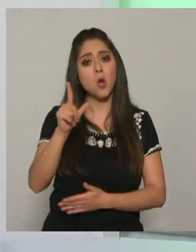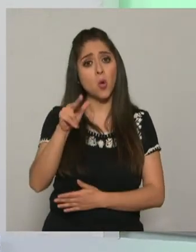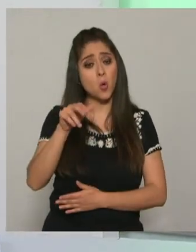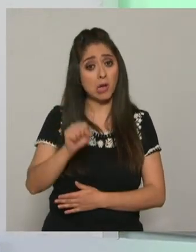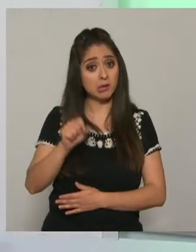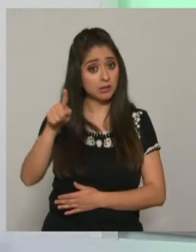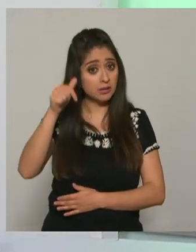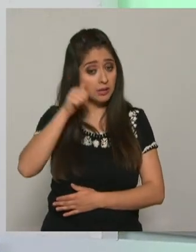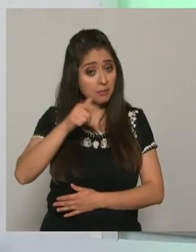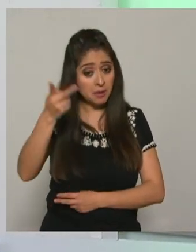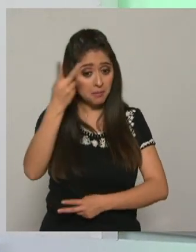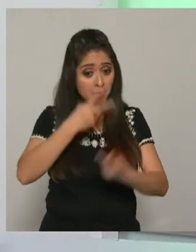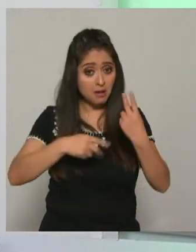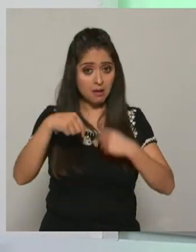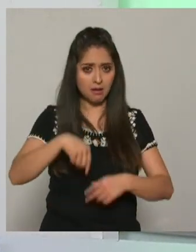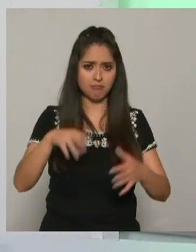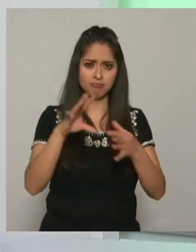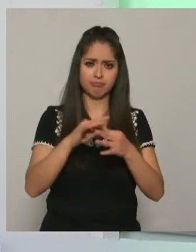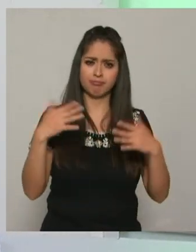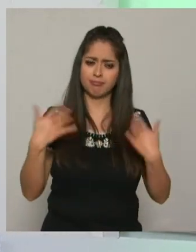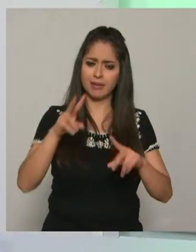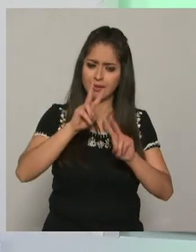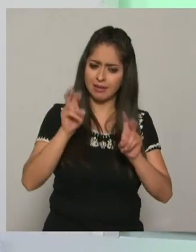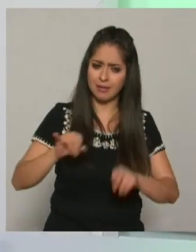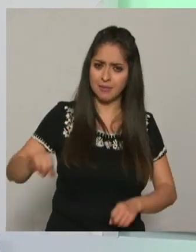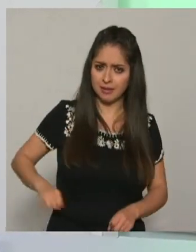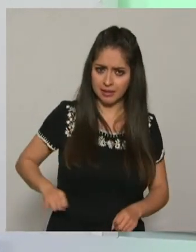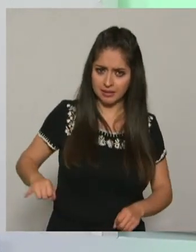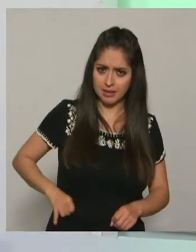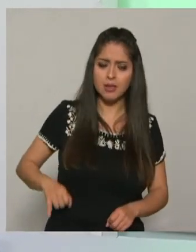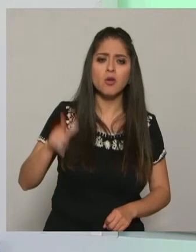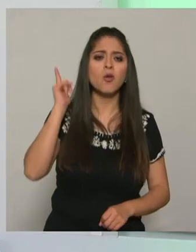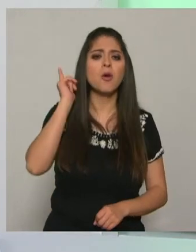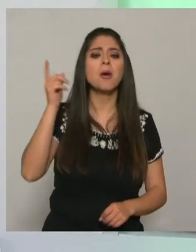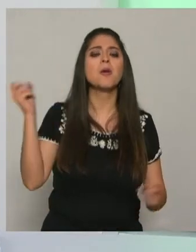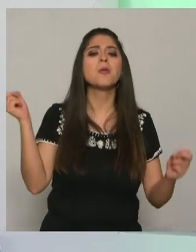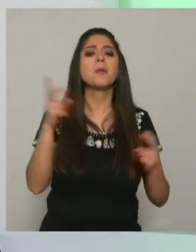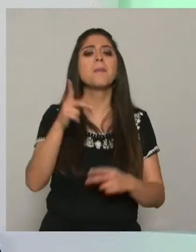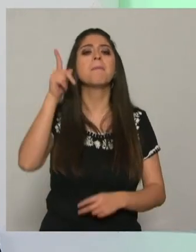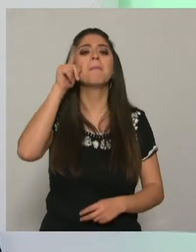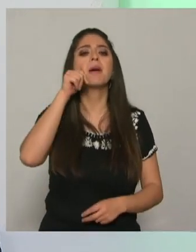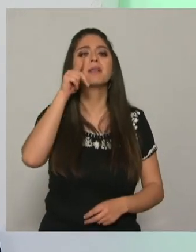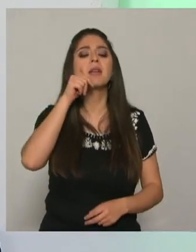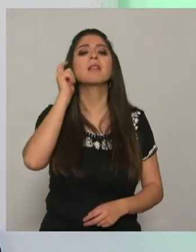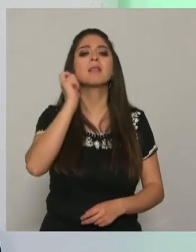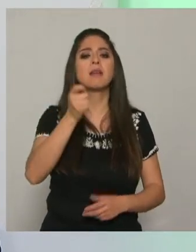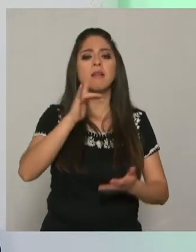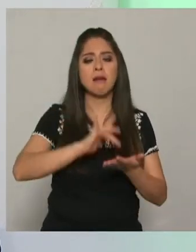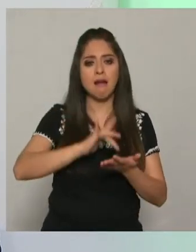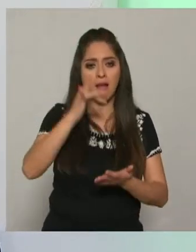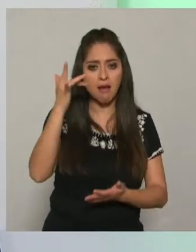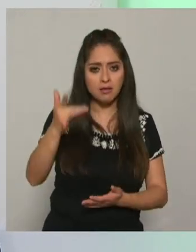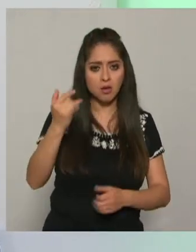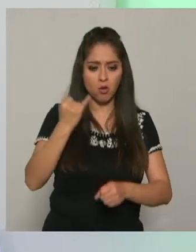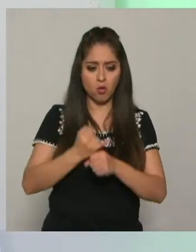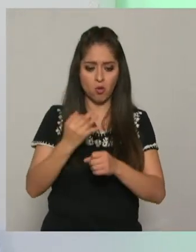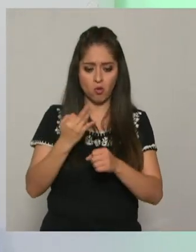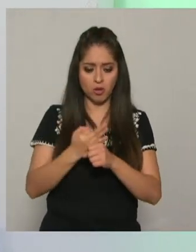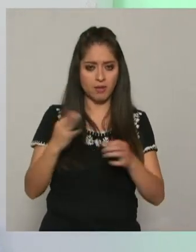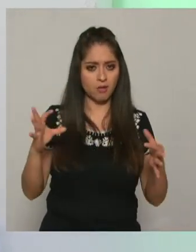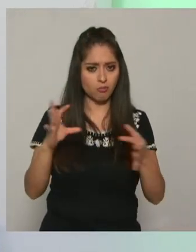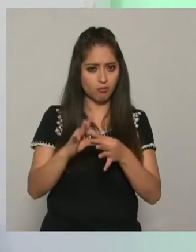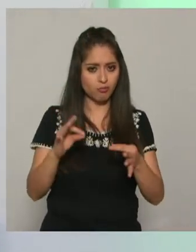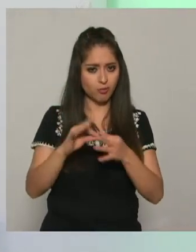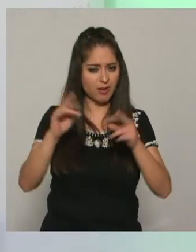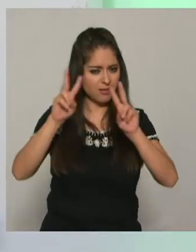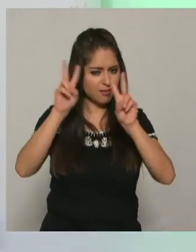nos acompaña y nos deja cosas muy interesantes y útiles. Yo lo espero el día del mañana y le agradezco muchísimo haberme acompañado con